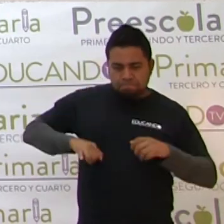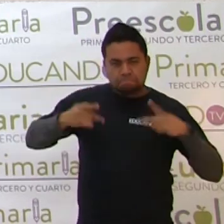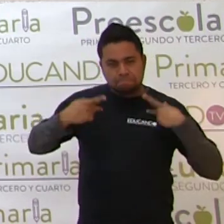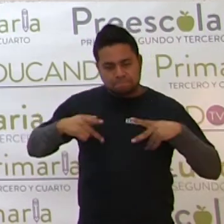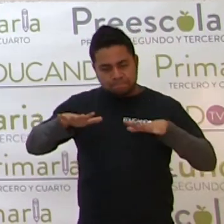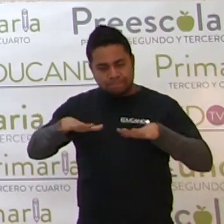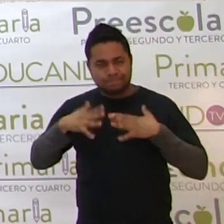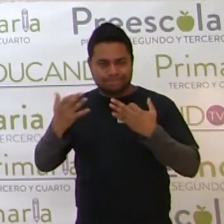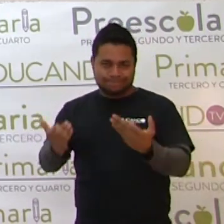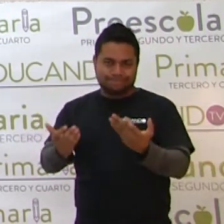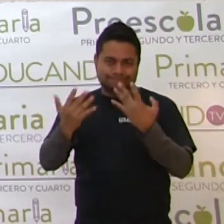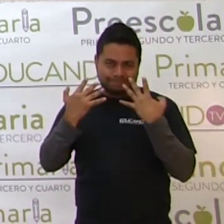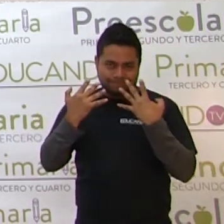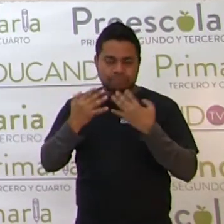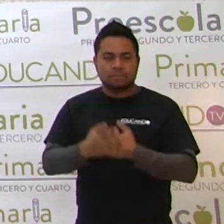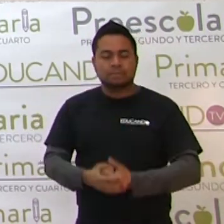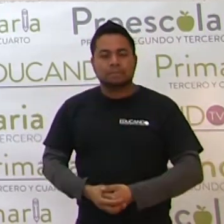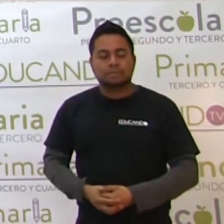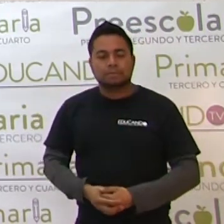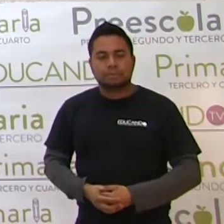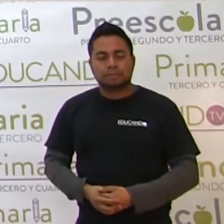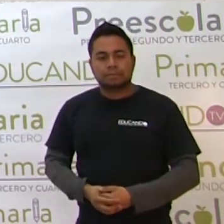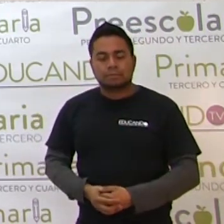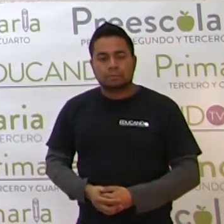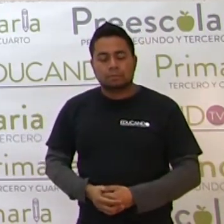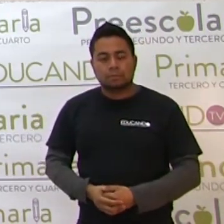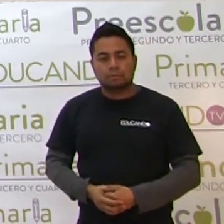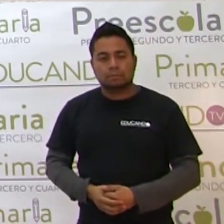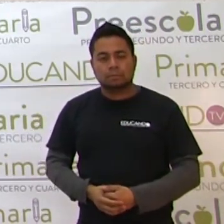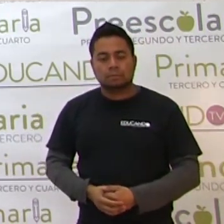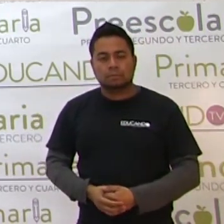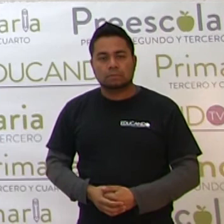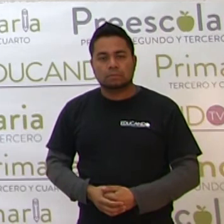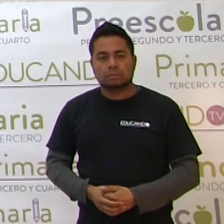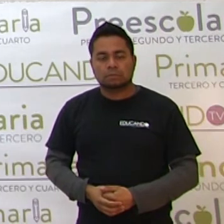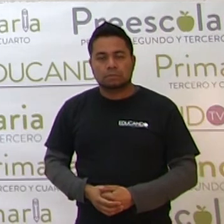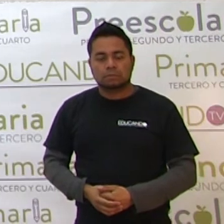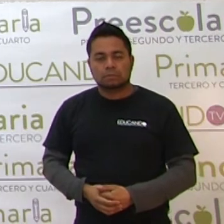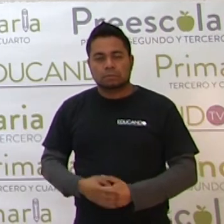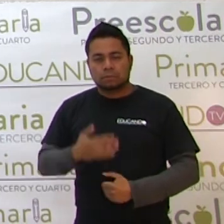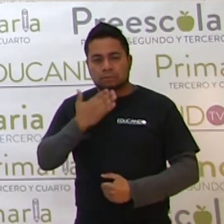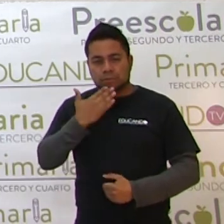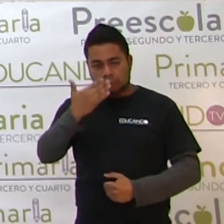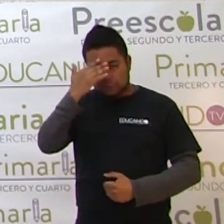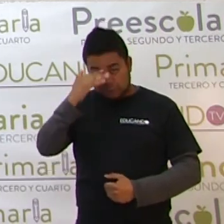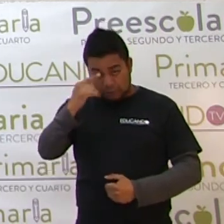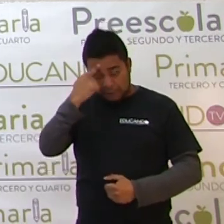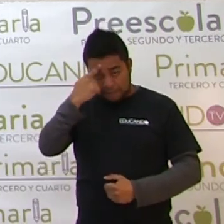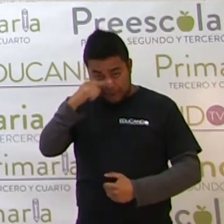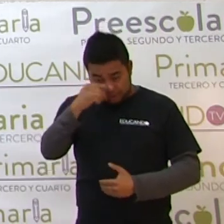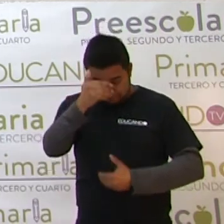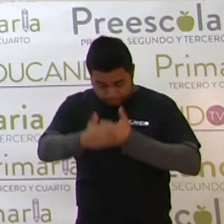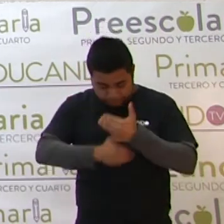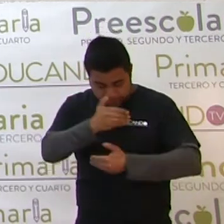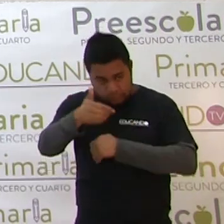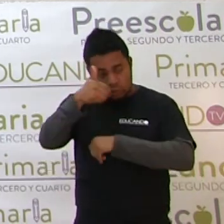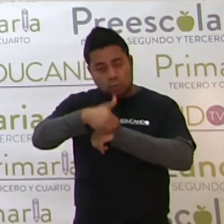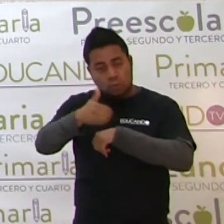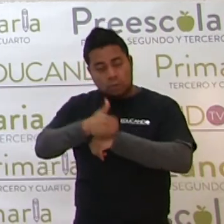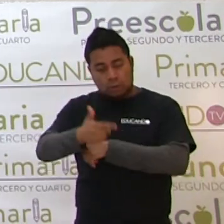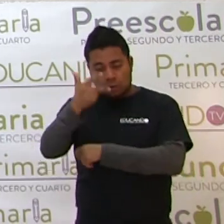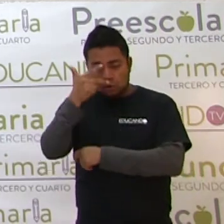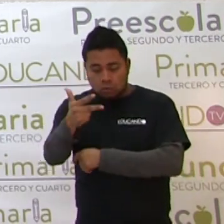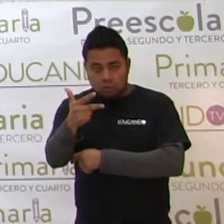público. Bien, ahora vamos a ir al paso número 8, donde vamos a ver la